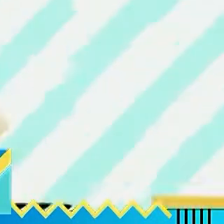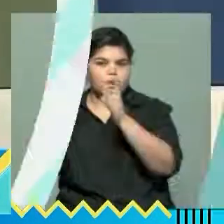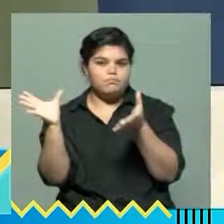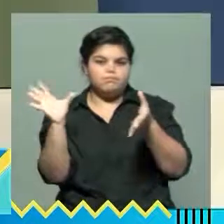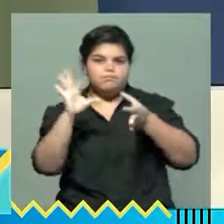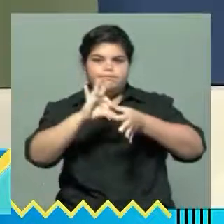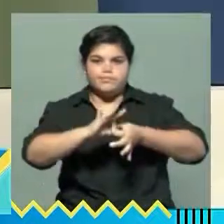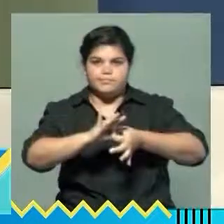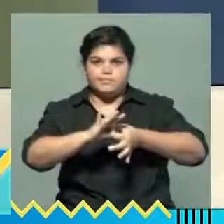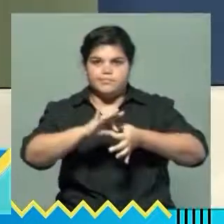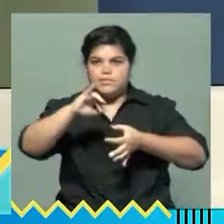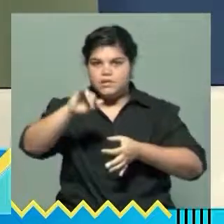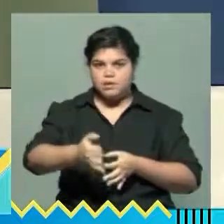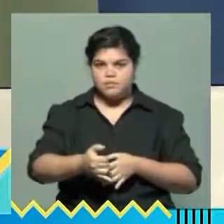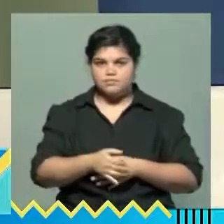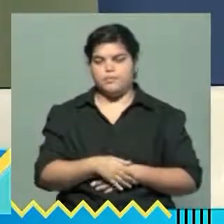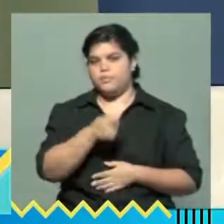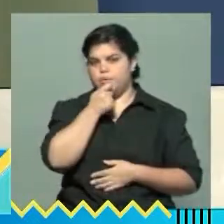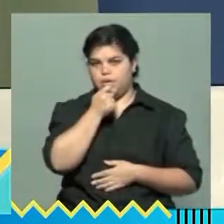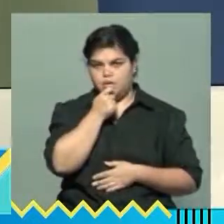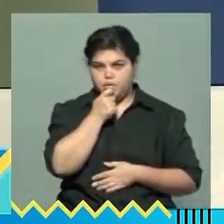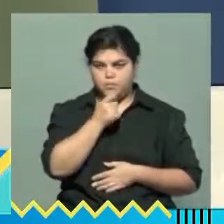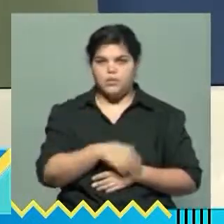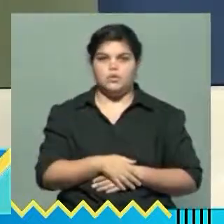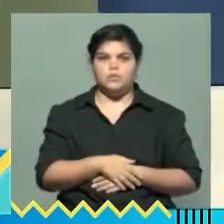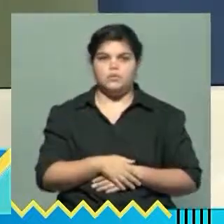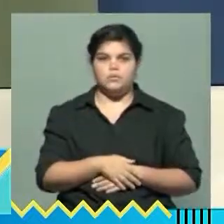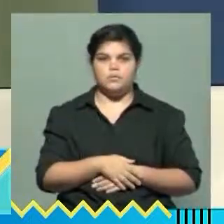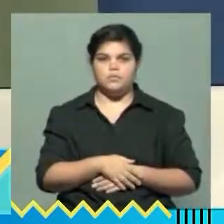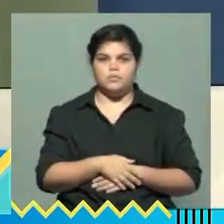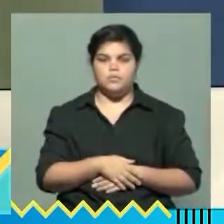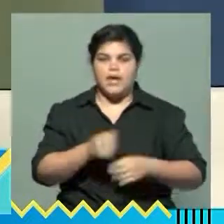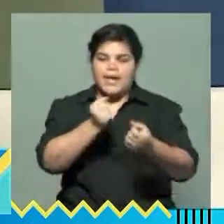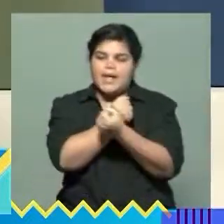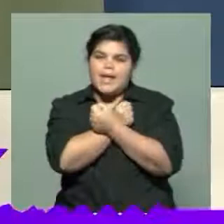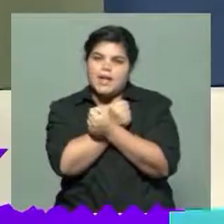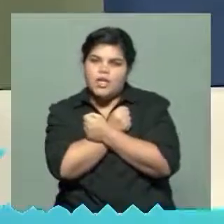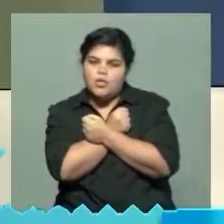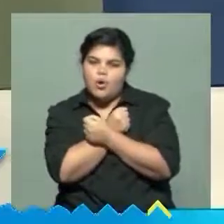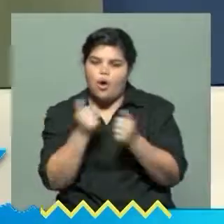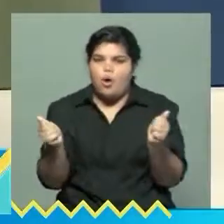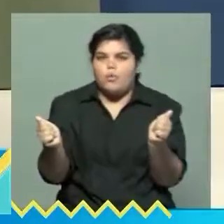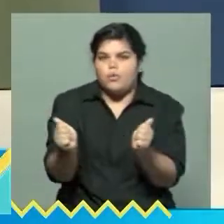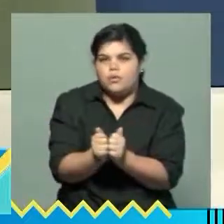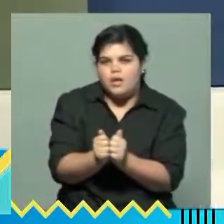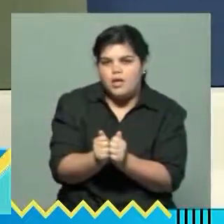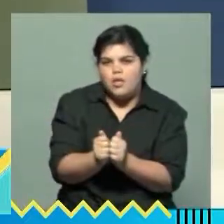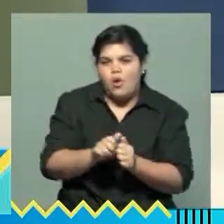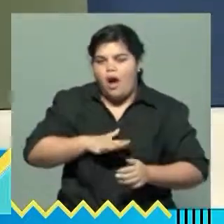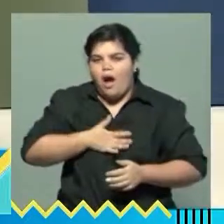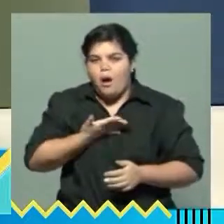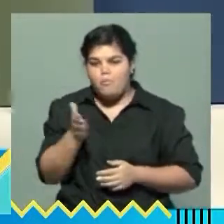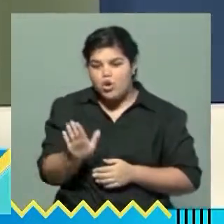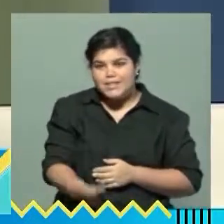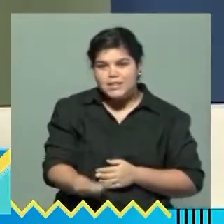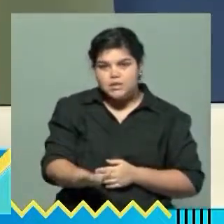mano. La forma, por ejemplo, la forma en que somos queridos, contenidos, amados en la infancia,